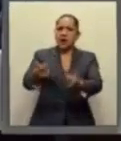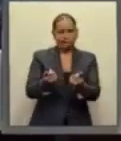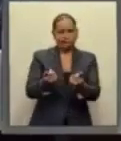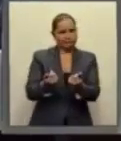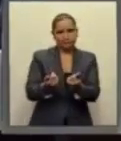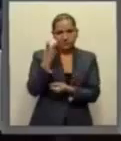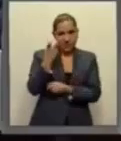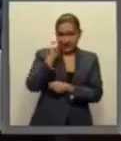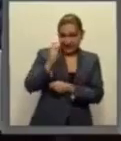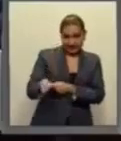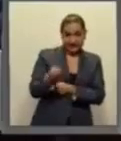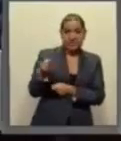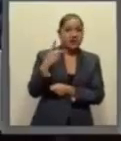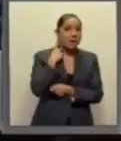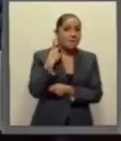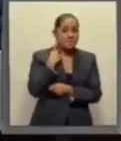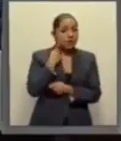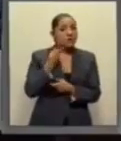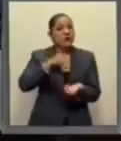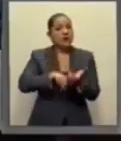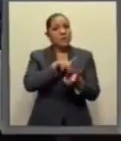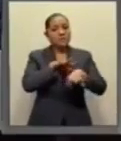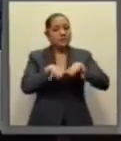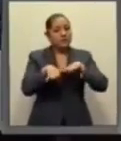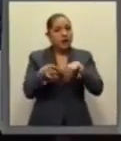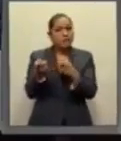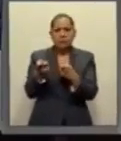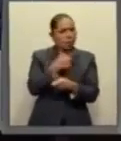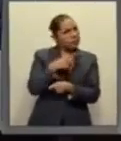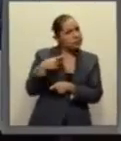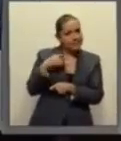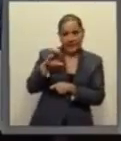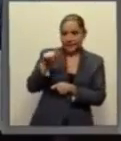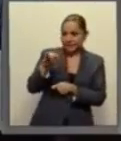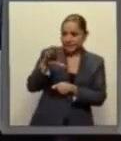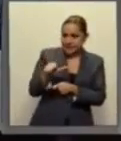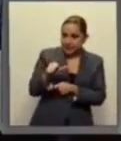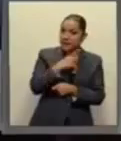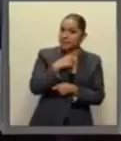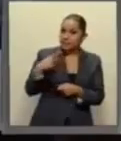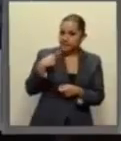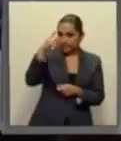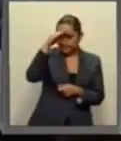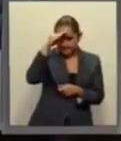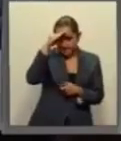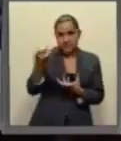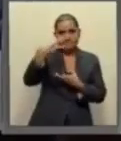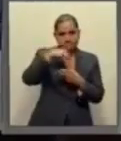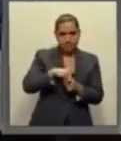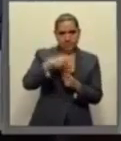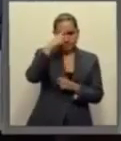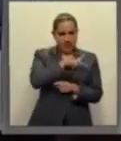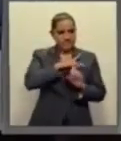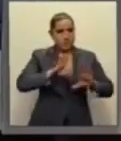con imperativo ético y llevar a la práctica la austeridad republicana. Otro mérito del